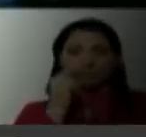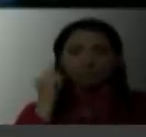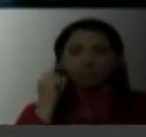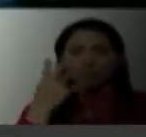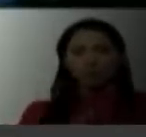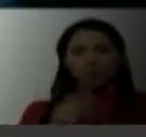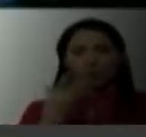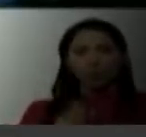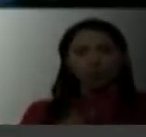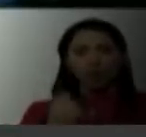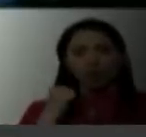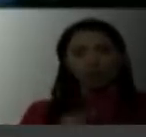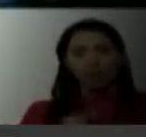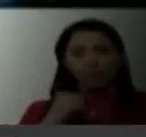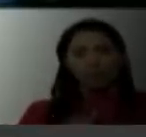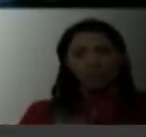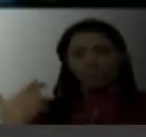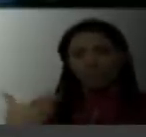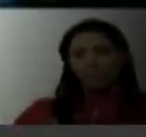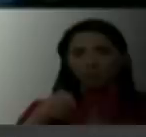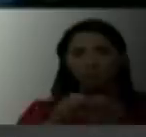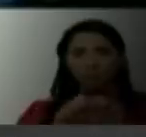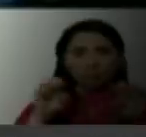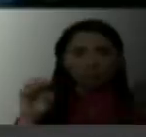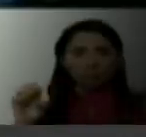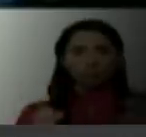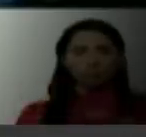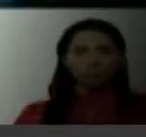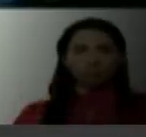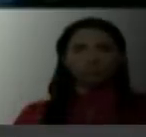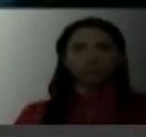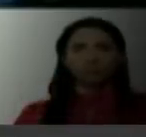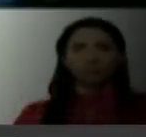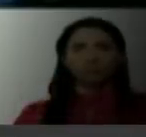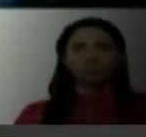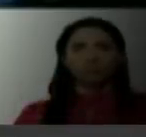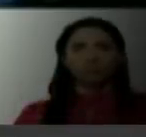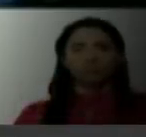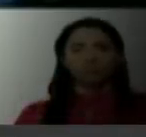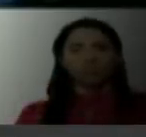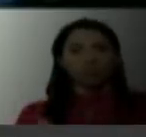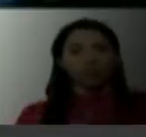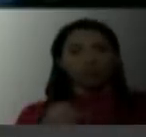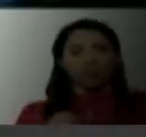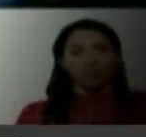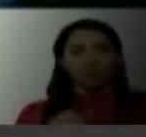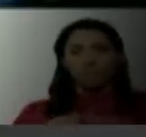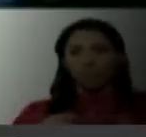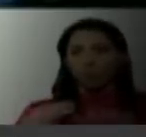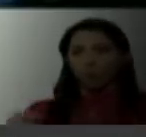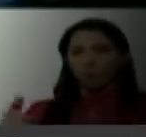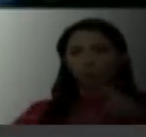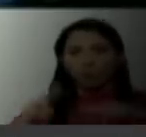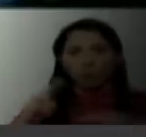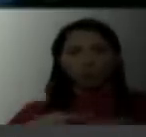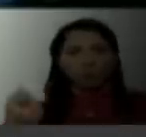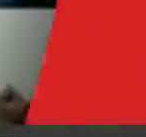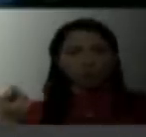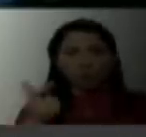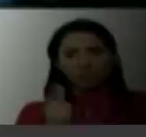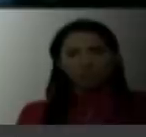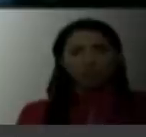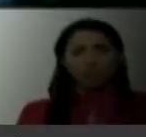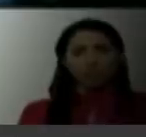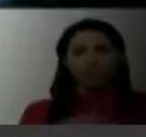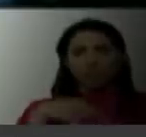Canadiense de Trabajadores, Raúl Urbano, también expresó su condena a las sanciones impuestas a Venezuela, asegurando que no solo porque viola los